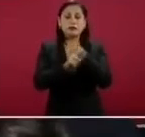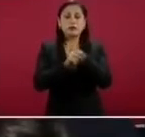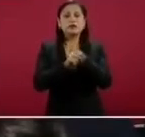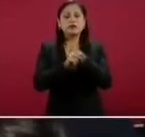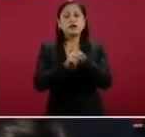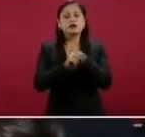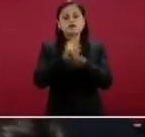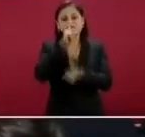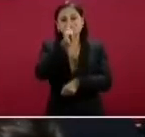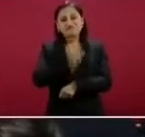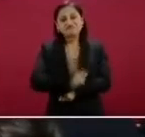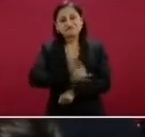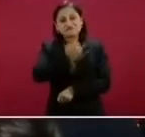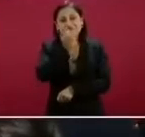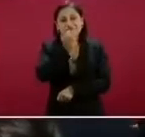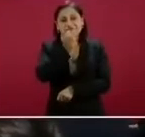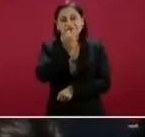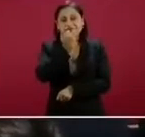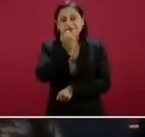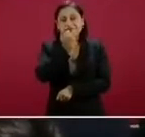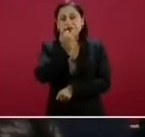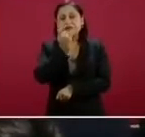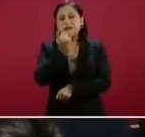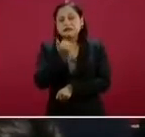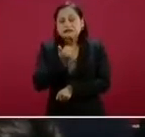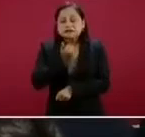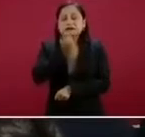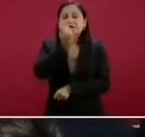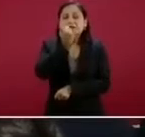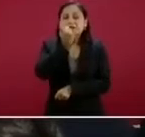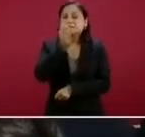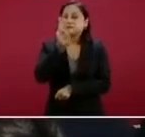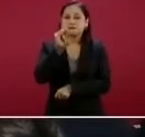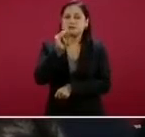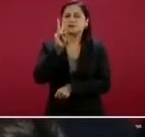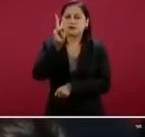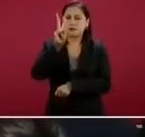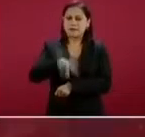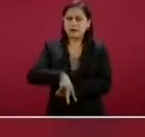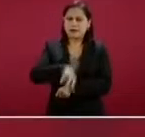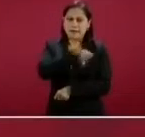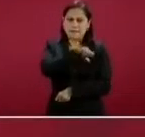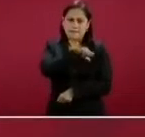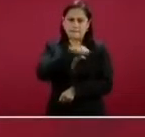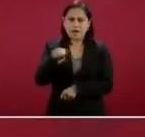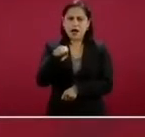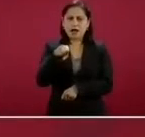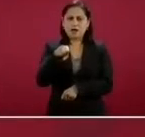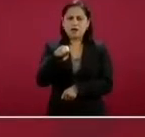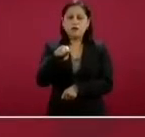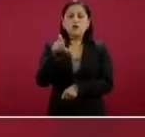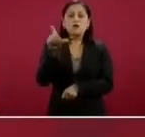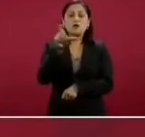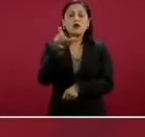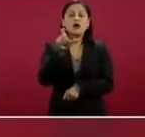error, un crimen, el haber declarado la guerra al